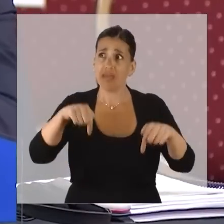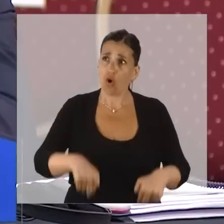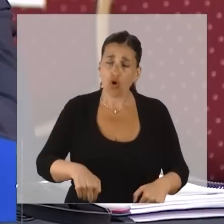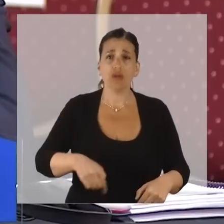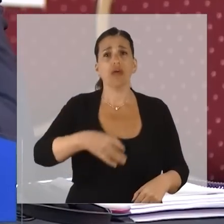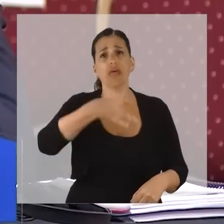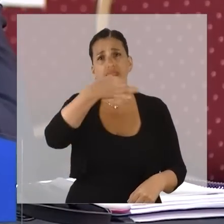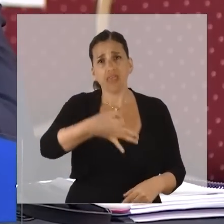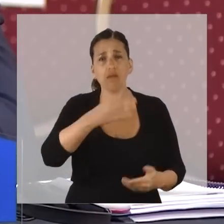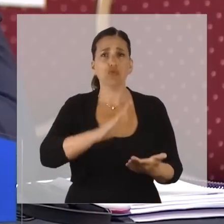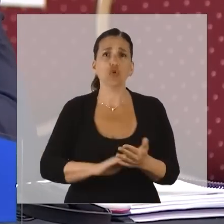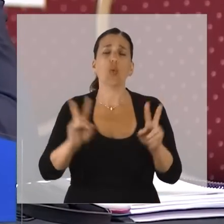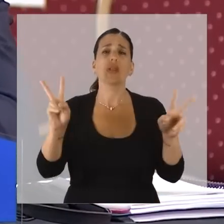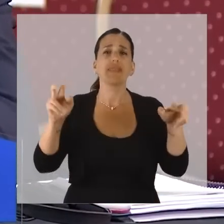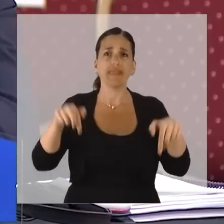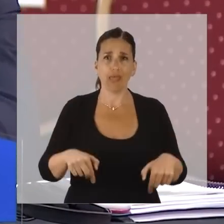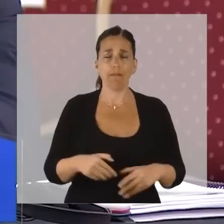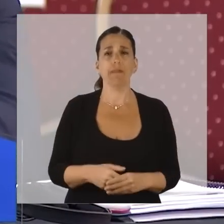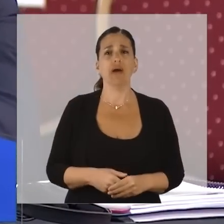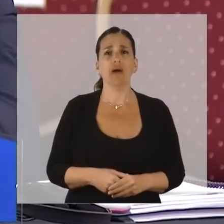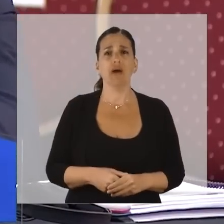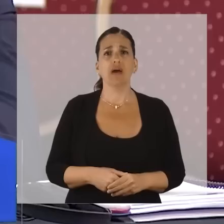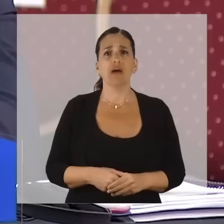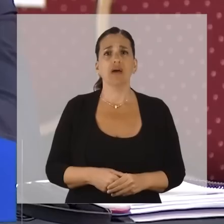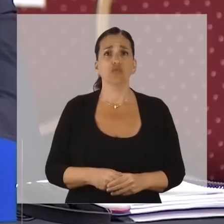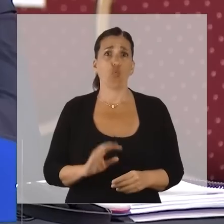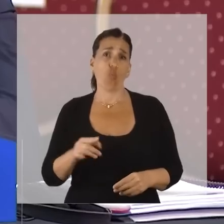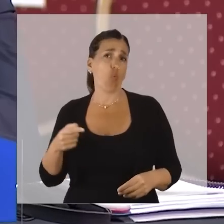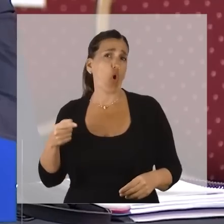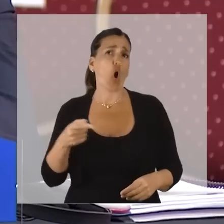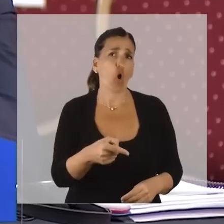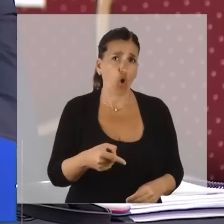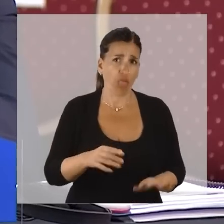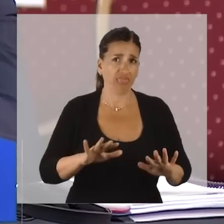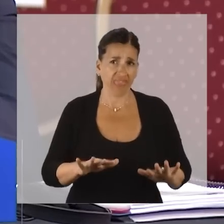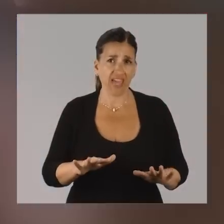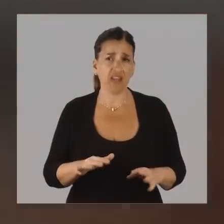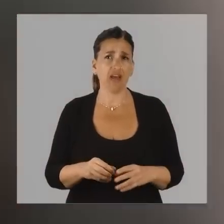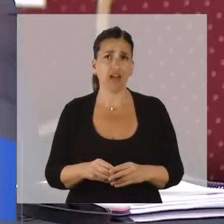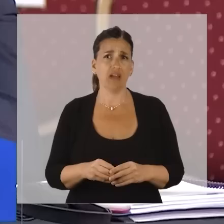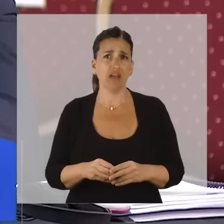se habló hoy aquí varias veces acerca de la condena